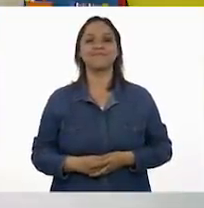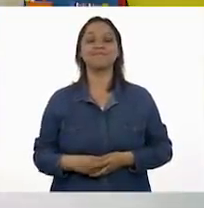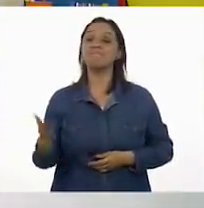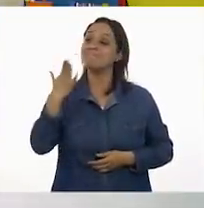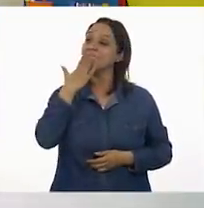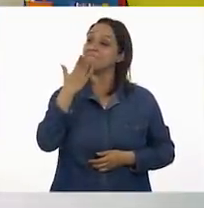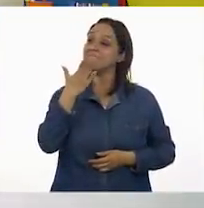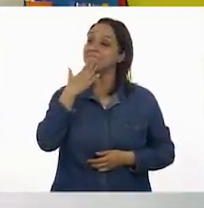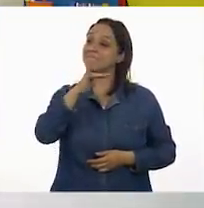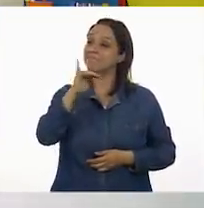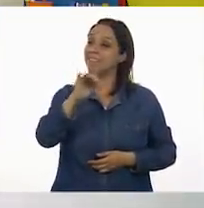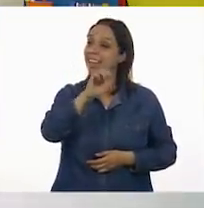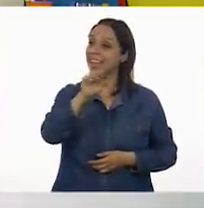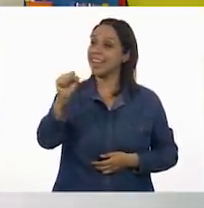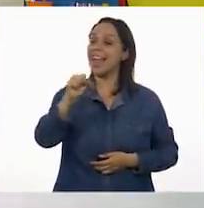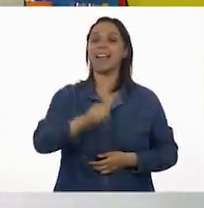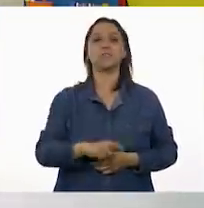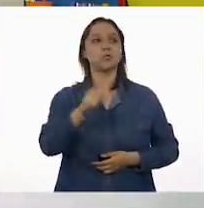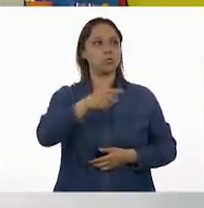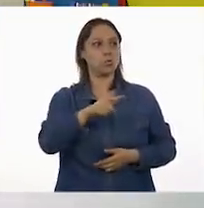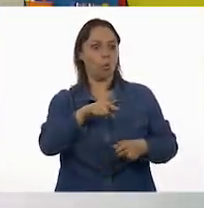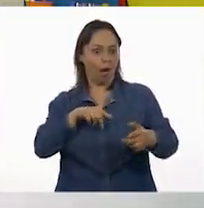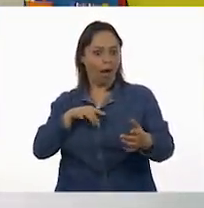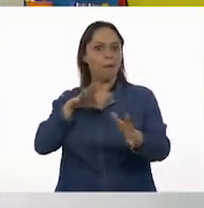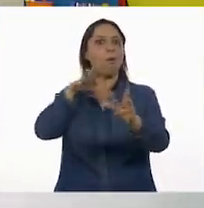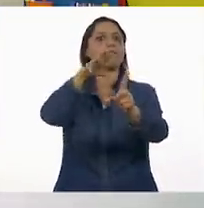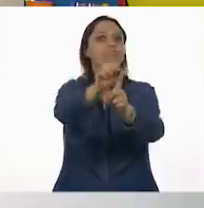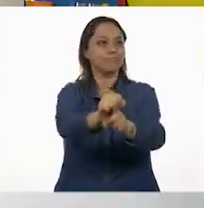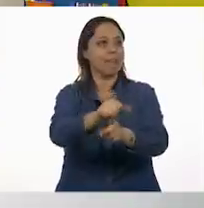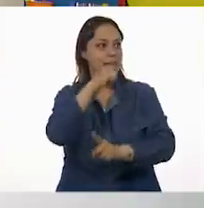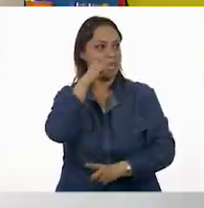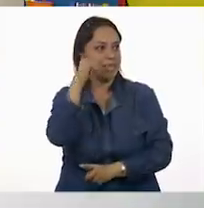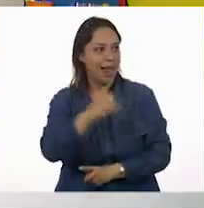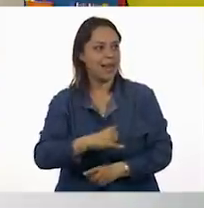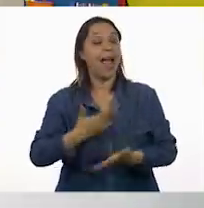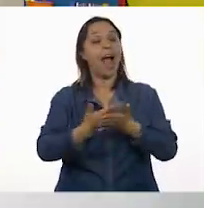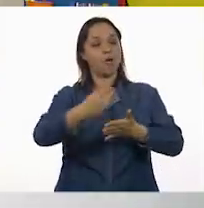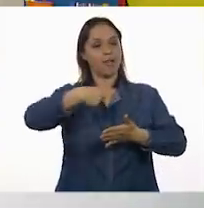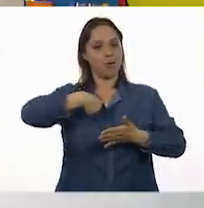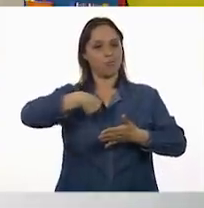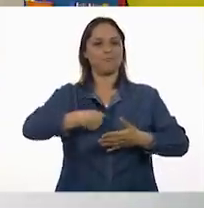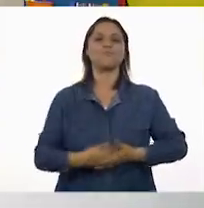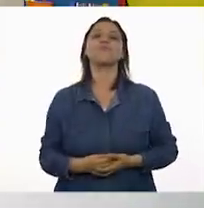Muy bien, Jess. Sí, llegaste a Italia. Sí. Me toca a mí. Sí, va.